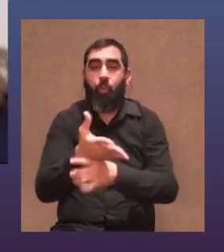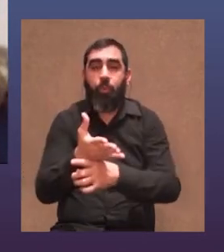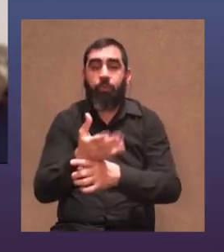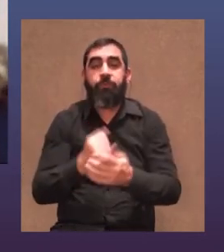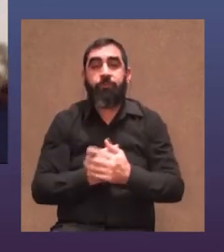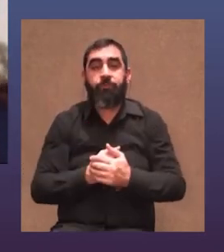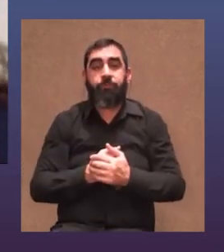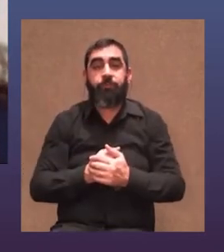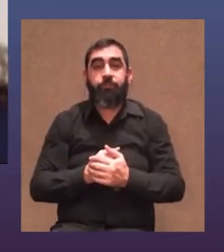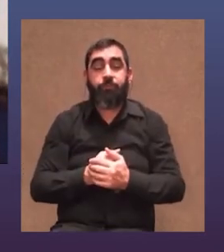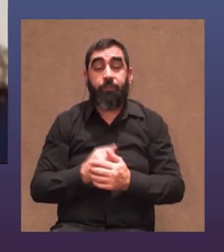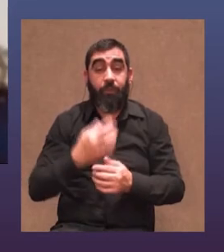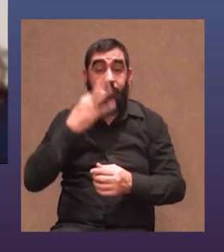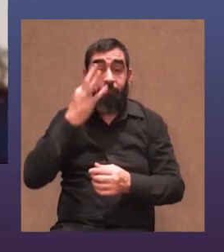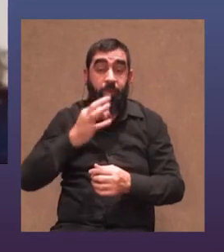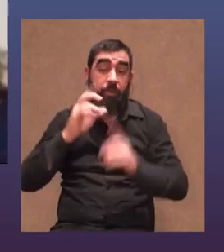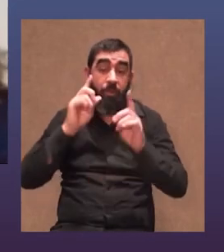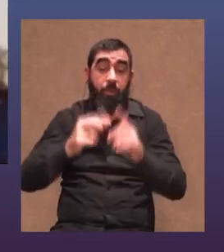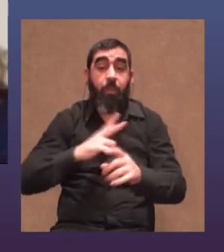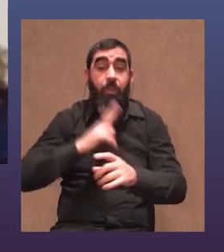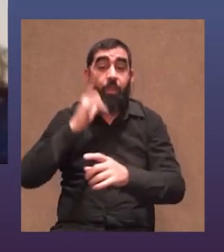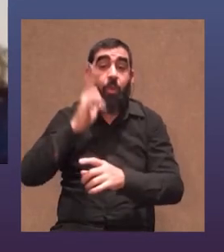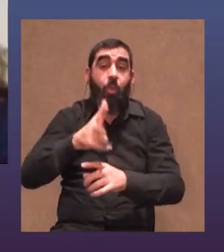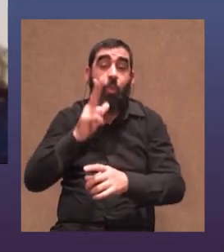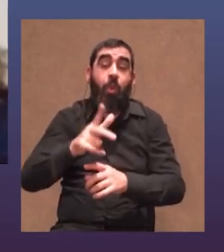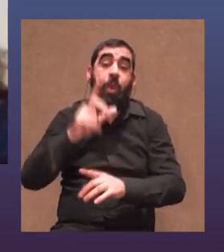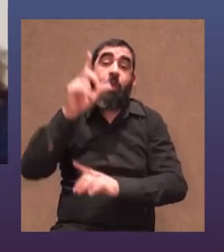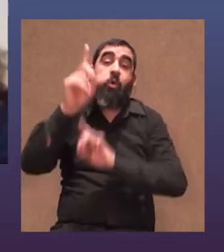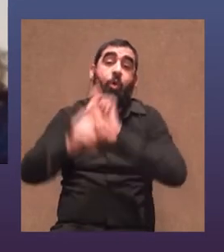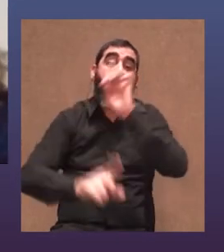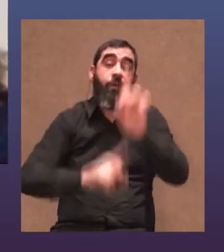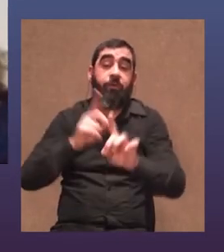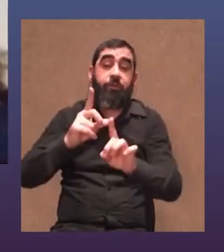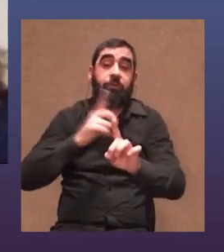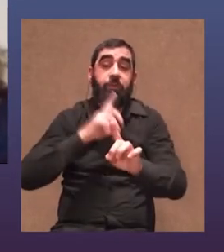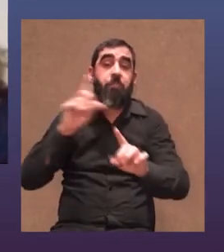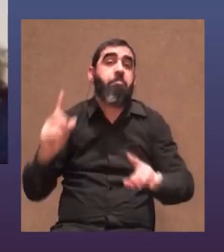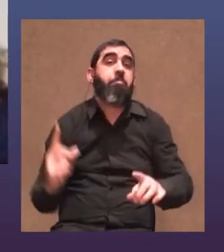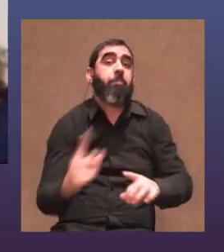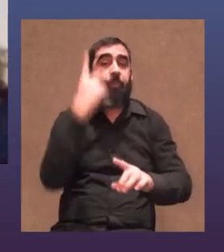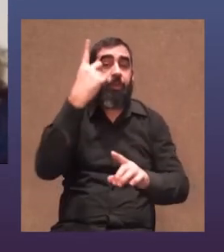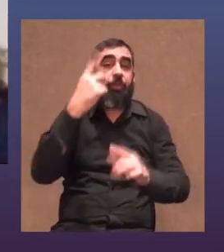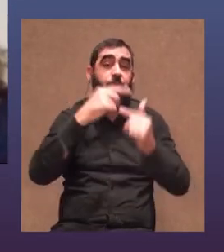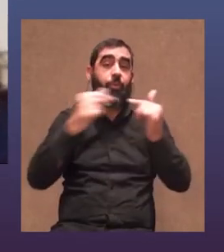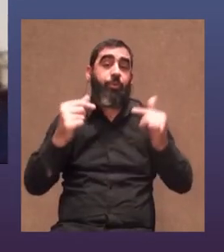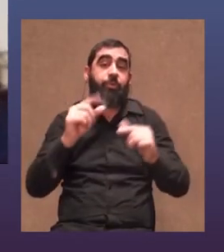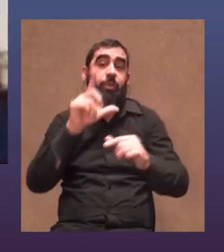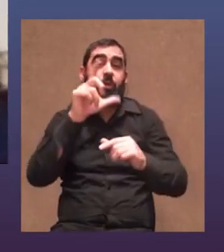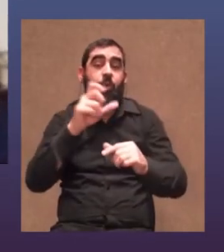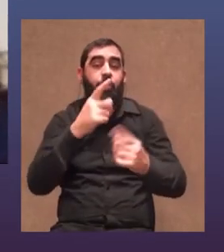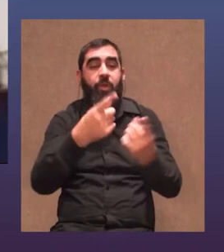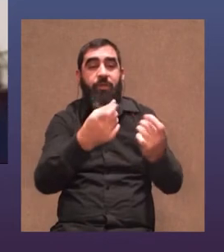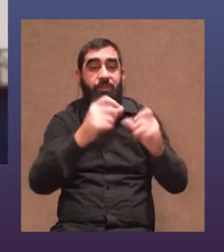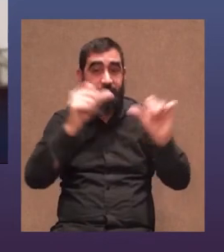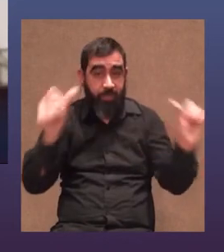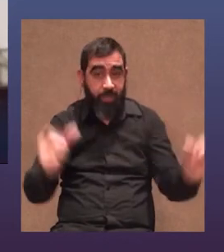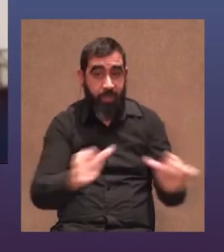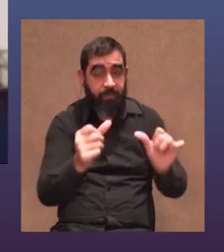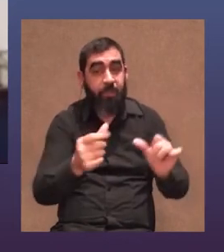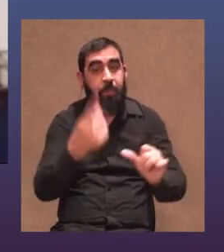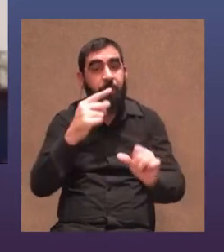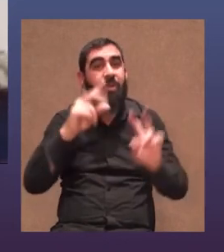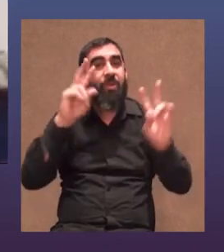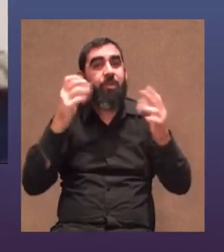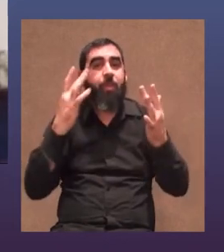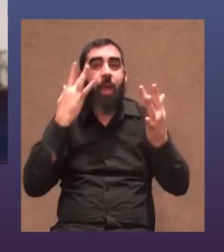humano. En realidad es tanto, o sea, a veces se dan más prioridad o materias que por supuesto que son necesarias, pero lo